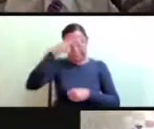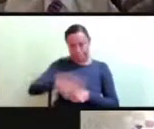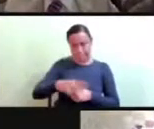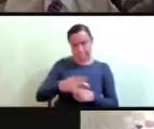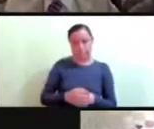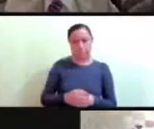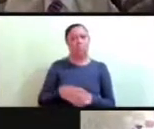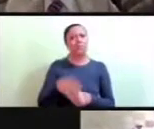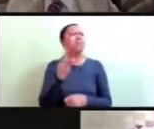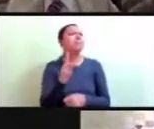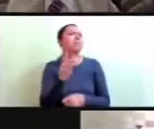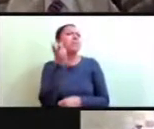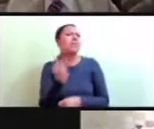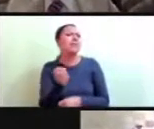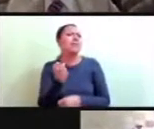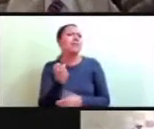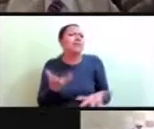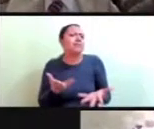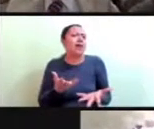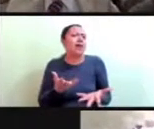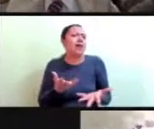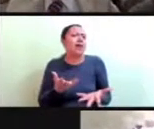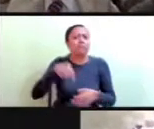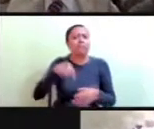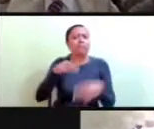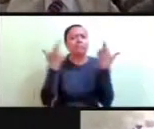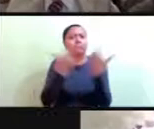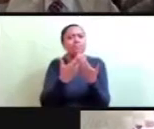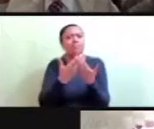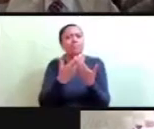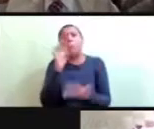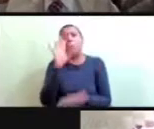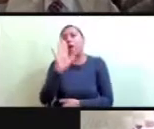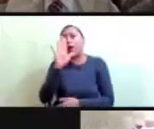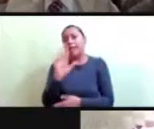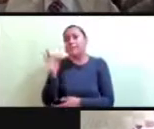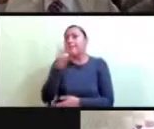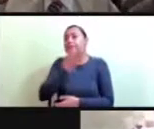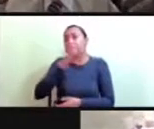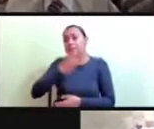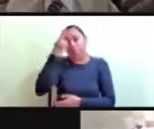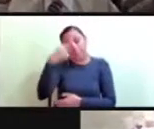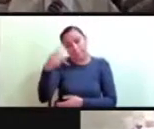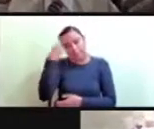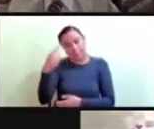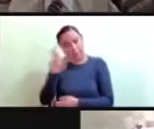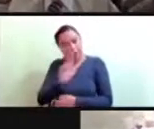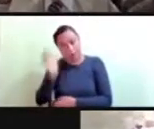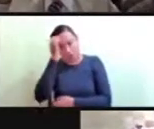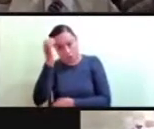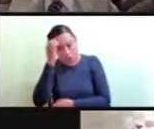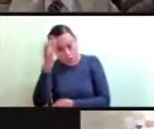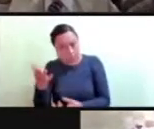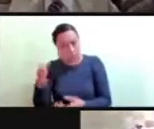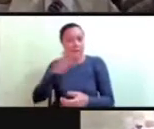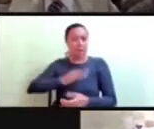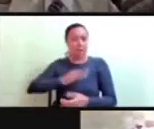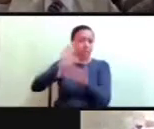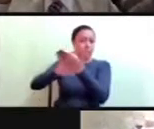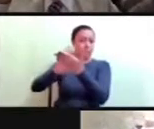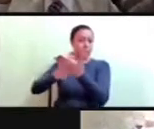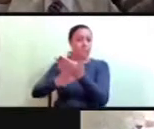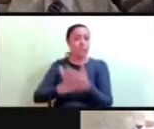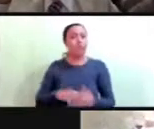es solo una fiesta para reconocer y celebrar los extraordinarios logros y aportes de los